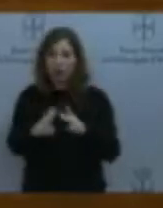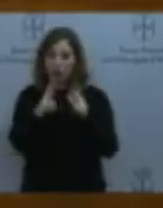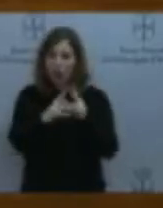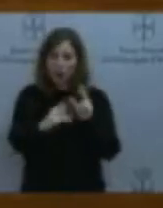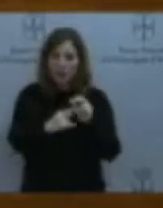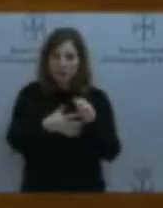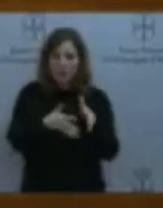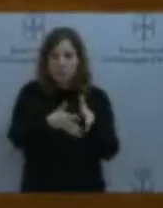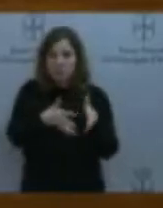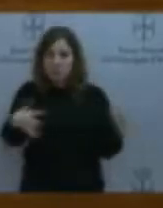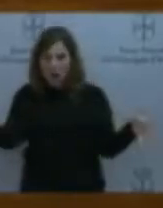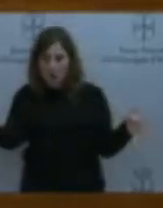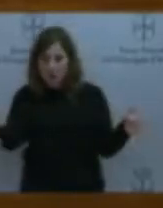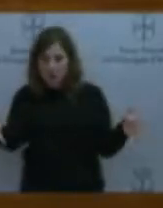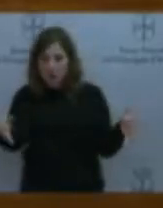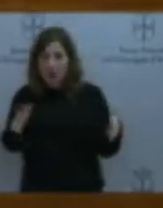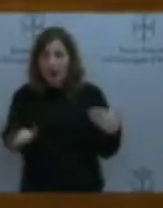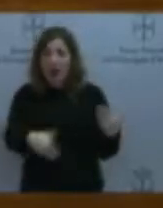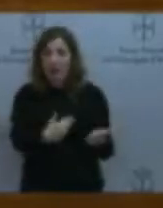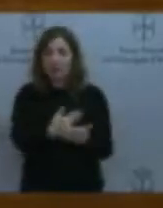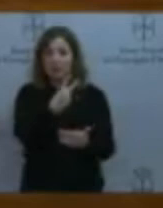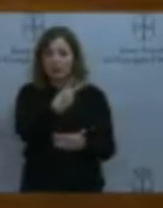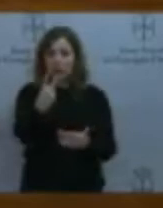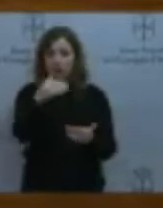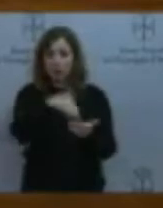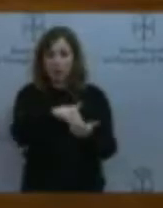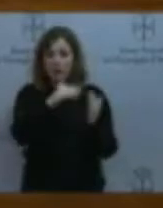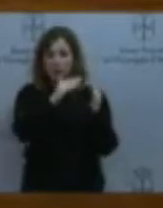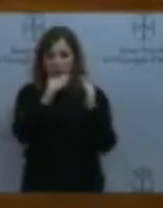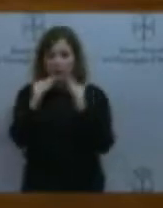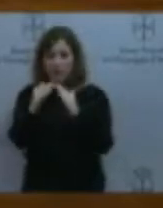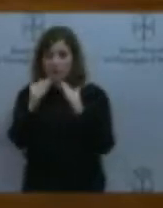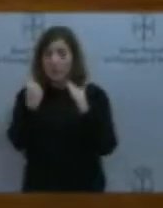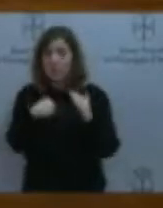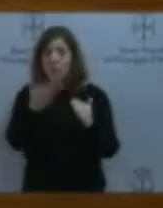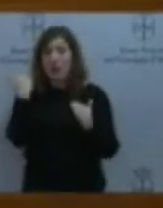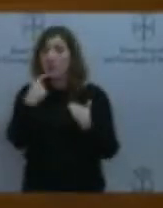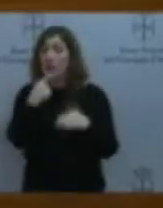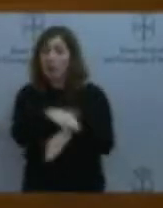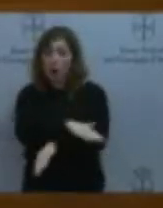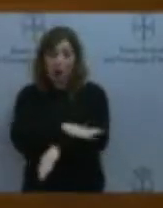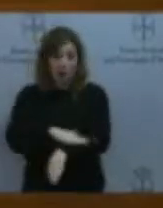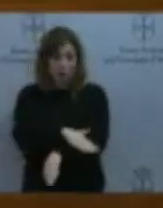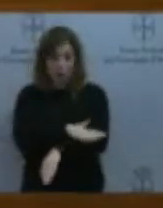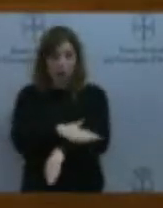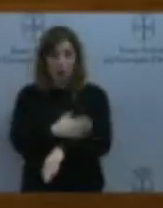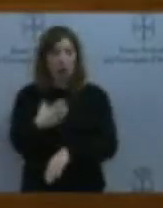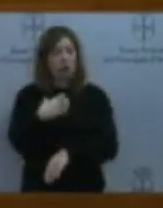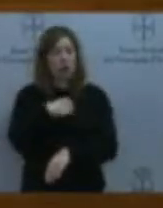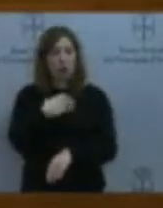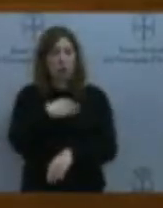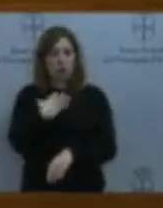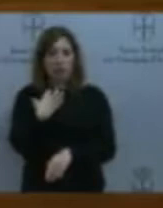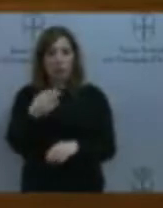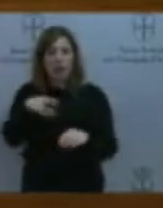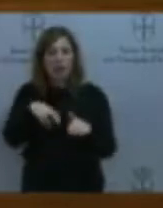llevándolo hasta las 22.000 viviendas. Como antes le decía, un gobierno no puede renunciar a ningún